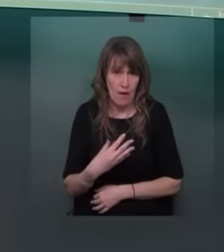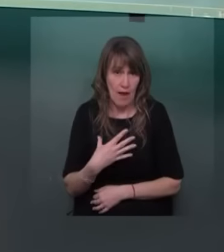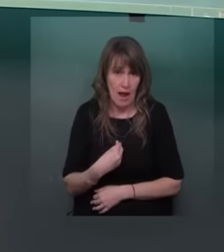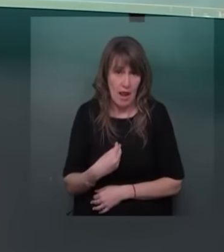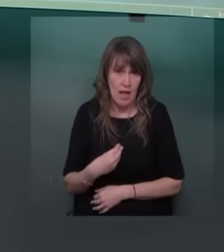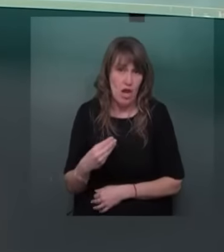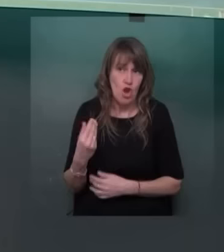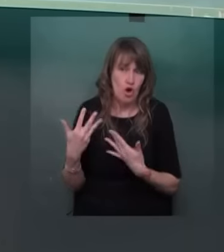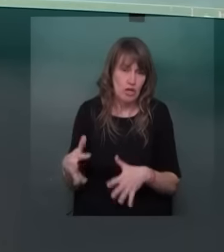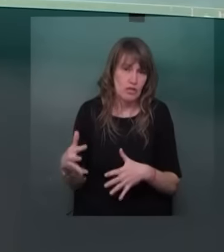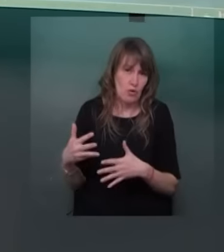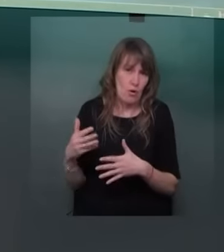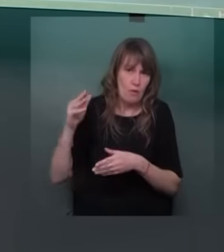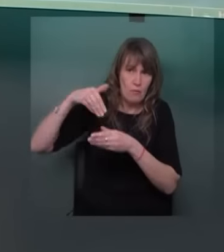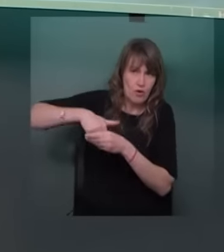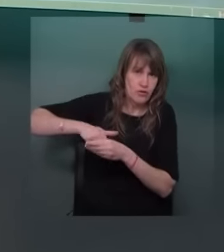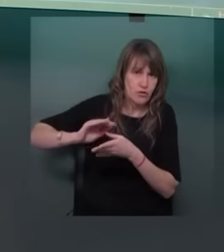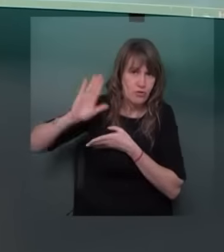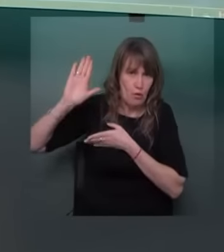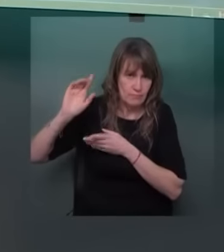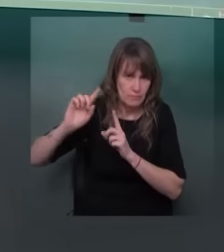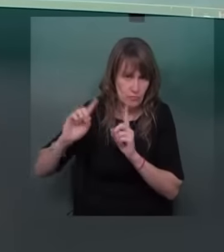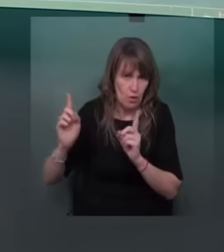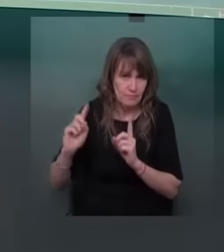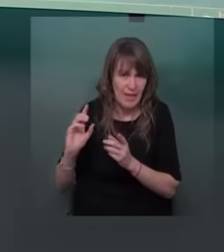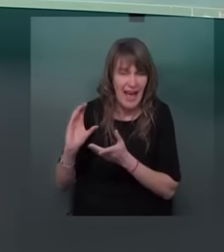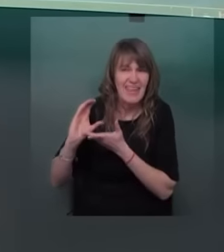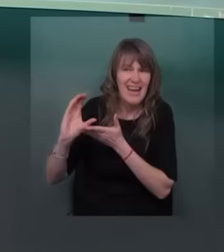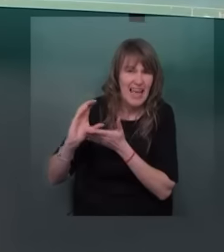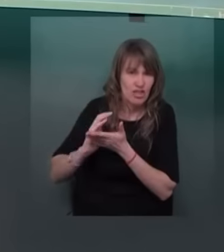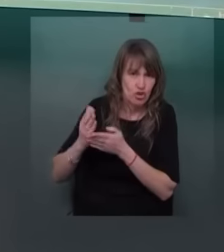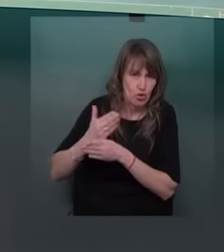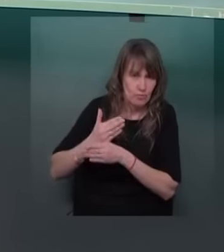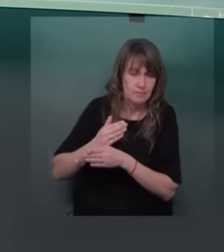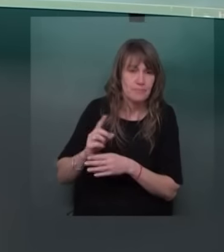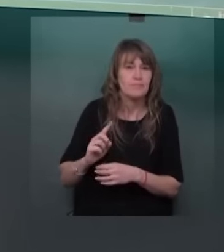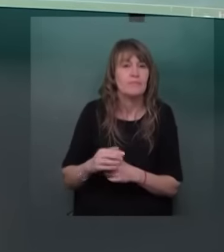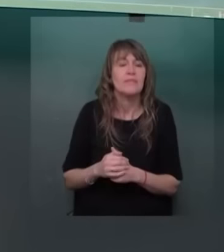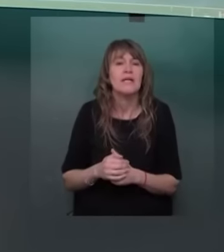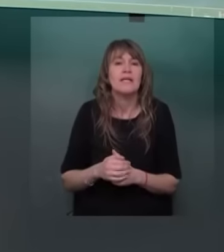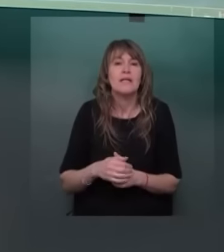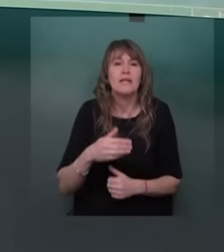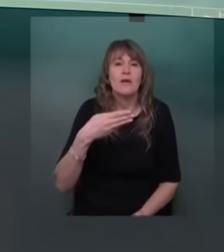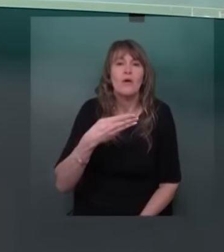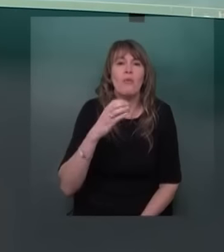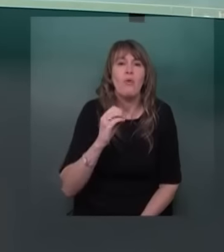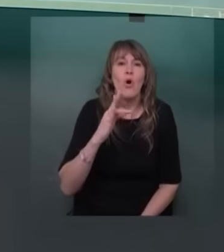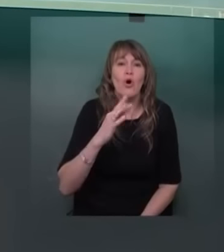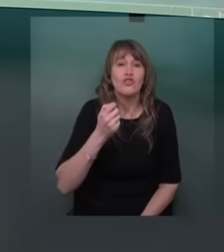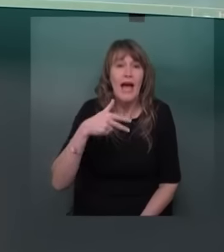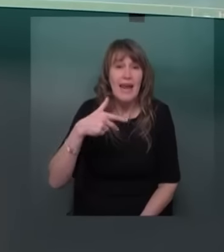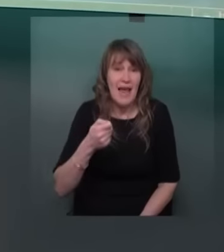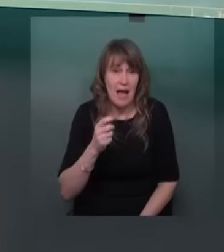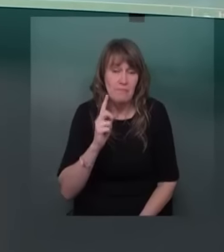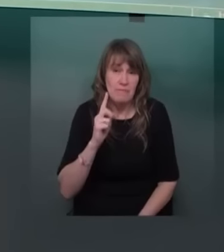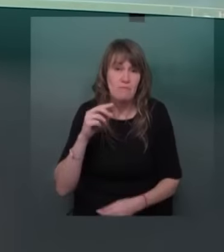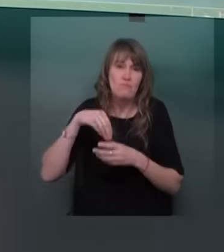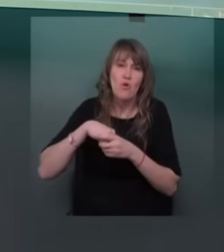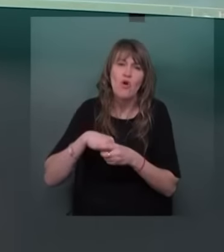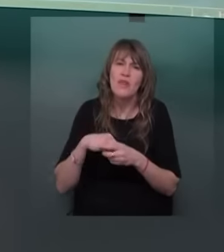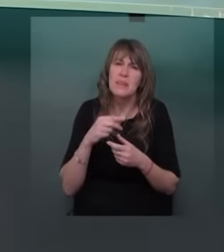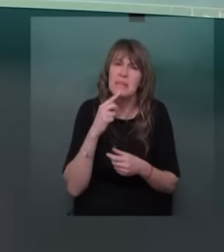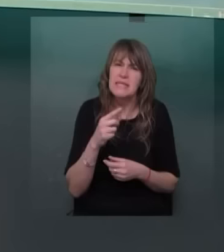adelanto hablando del partido Nacional otra mirada la del senador eh justamente Sergio botana de esa colectividad política que dijo que